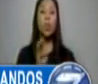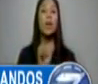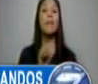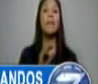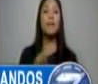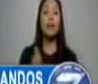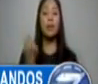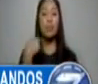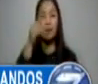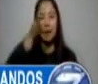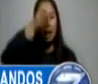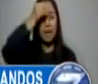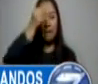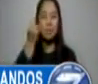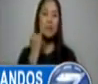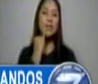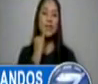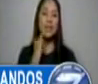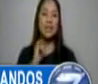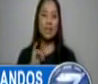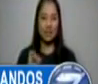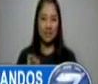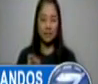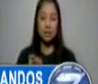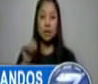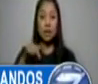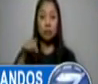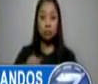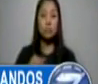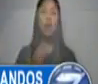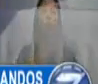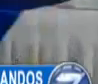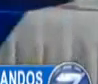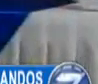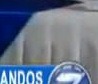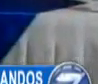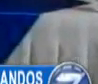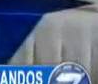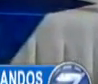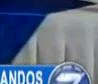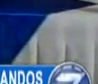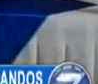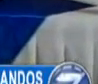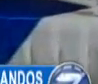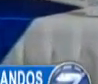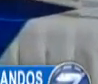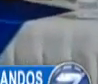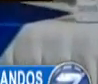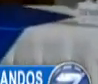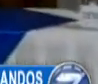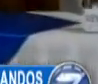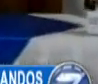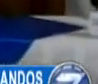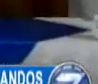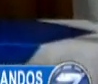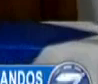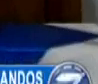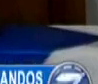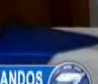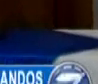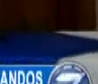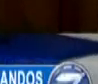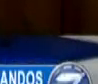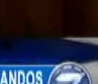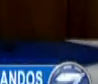aprender inglés. Esta vez serán solo 4.000, pero lo van a recibir con una tablet y con el acceso a internet que